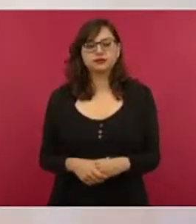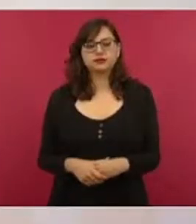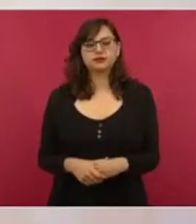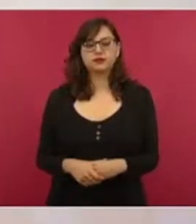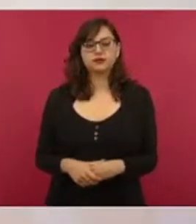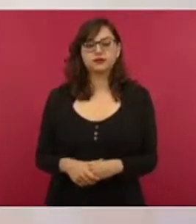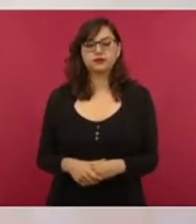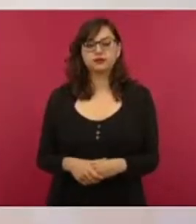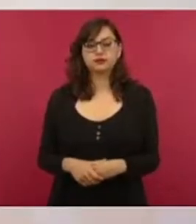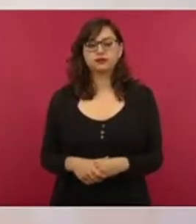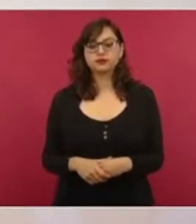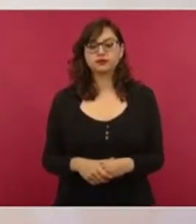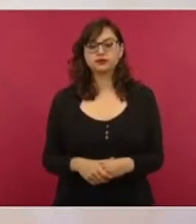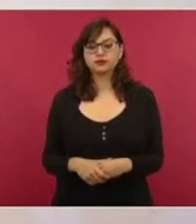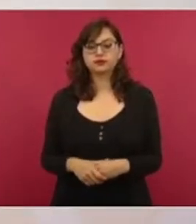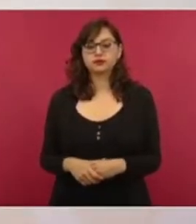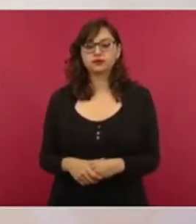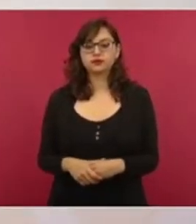dieron a conocer